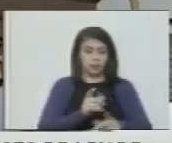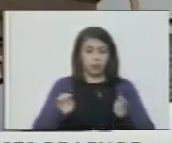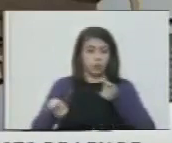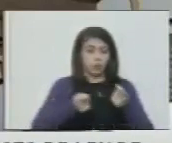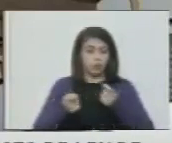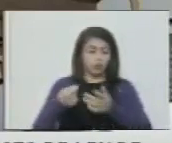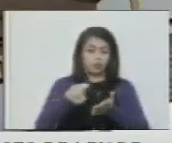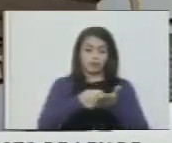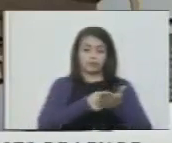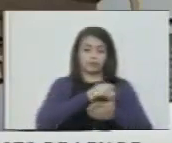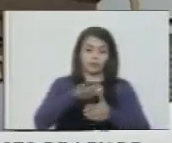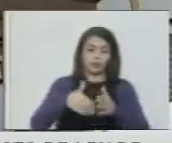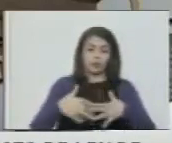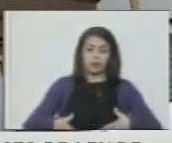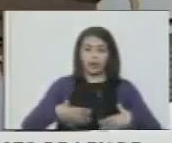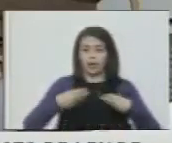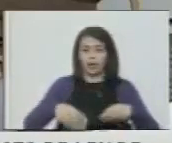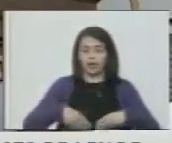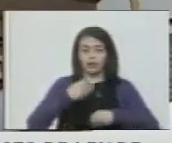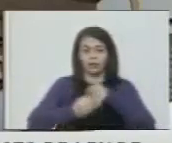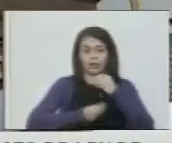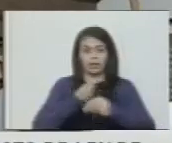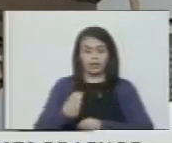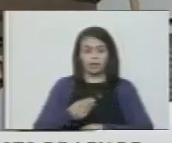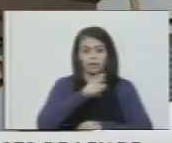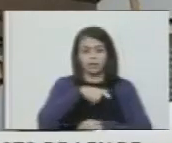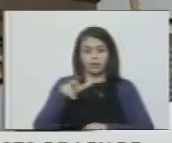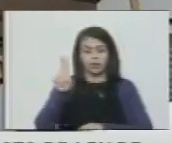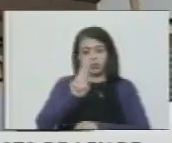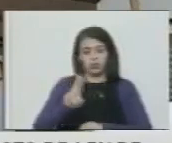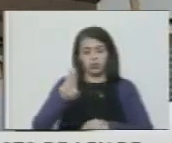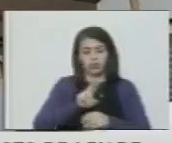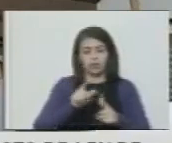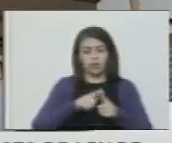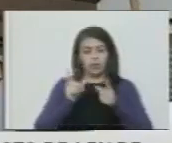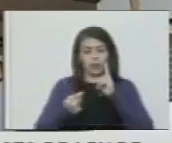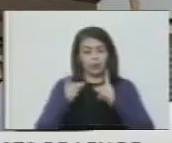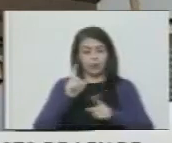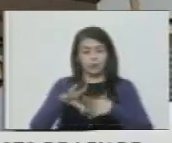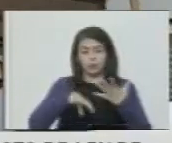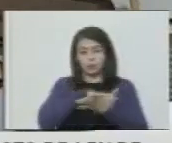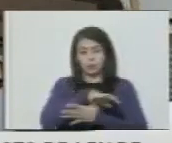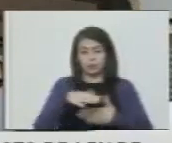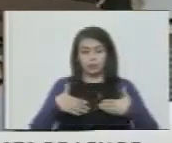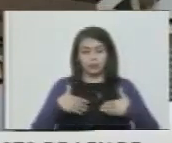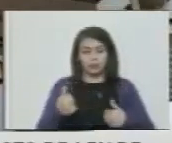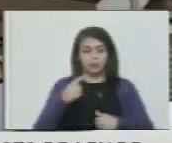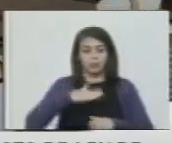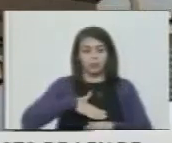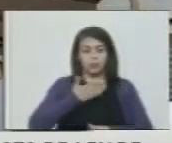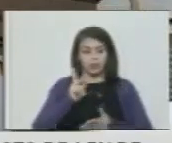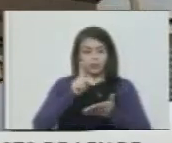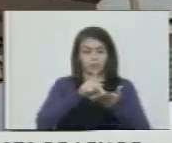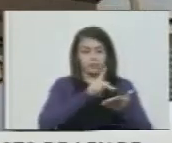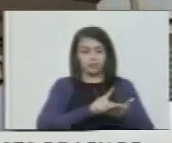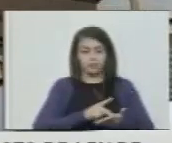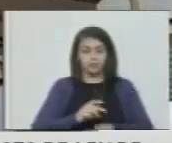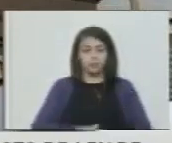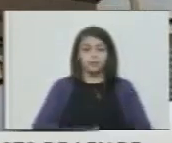control de costos los gastos incurridos por los afiliados o usuarios en ocasión de siniestros cubiertos que pudieran